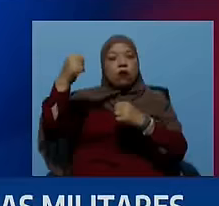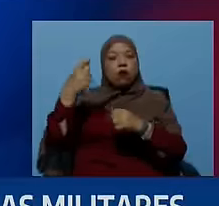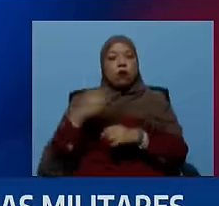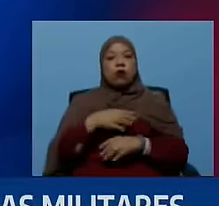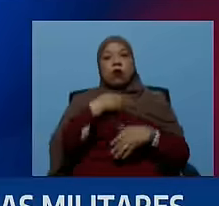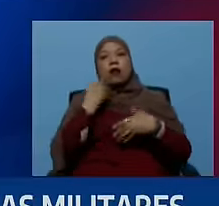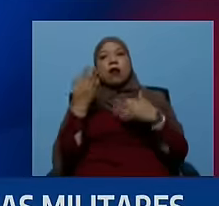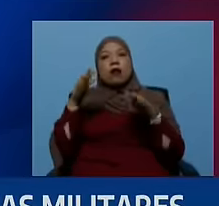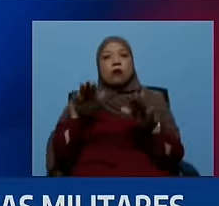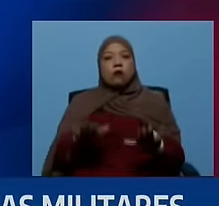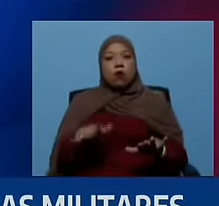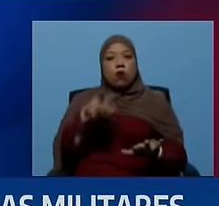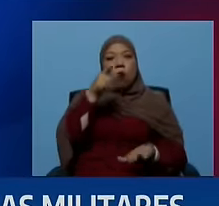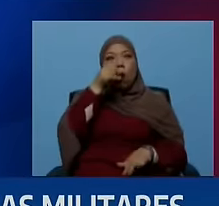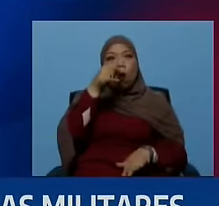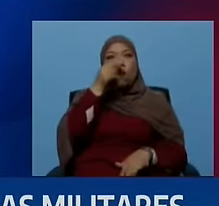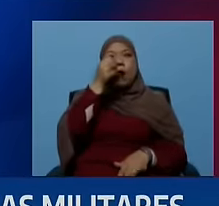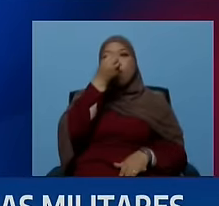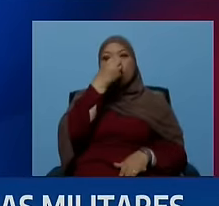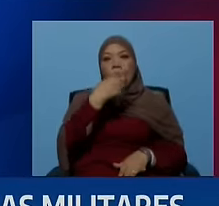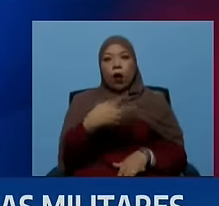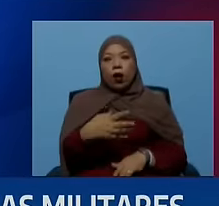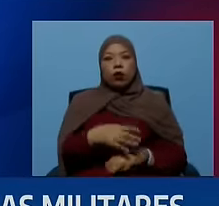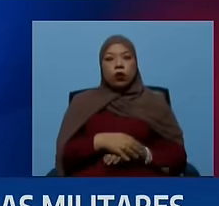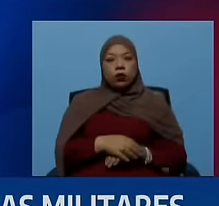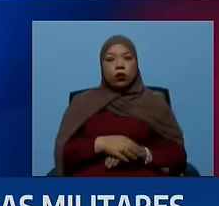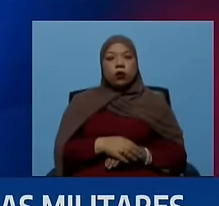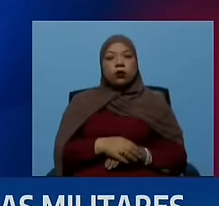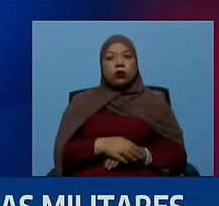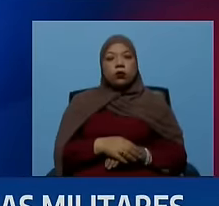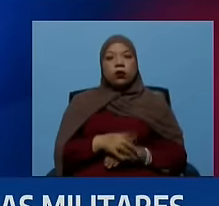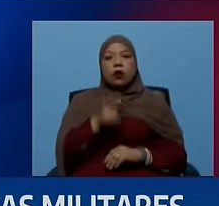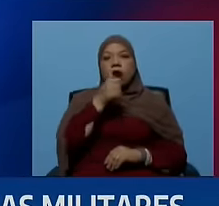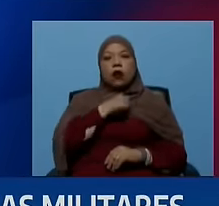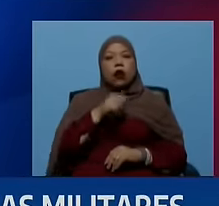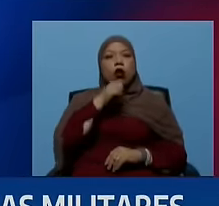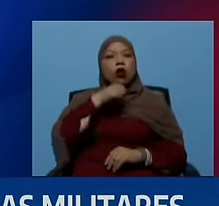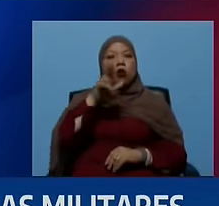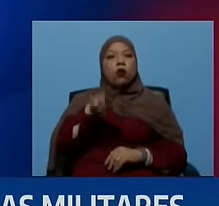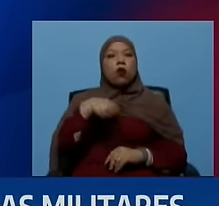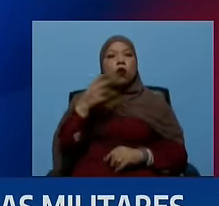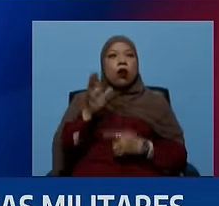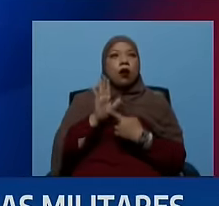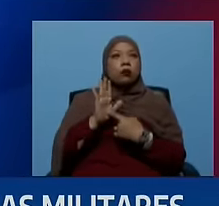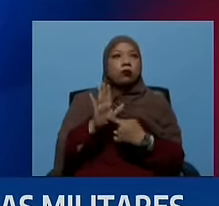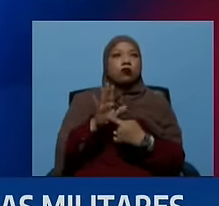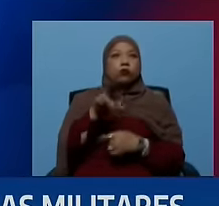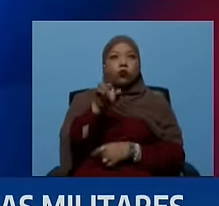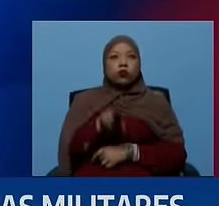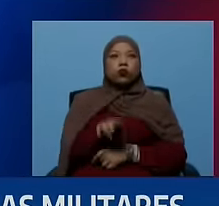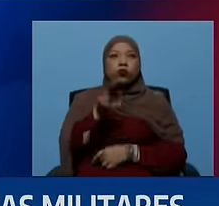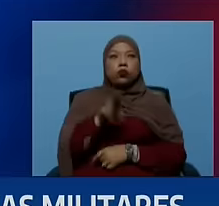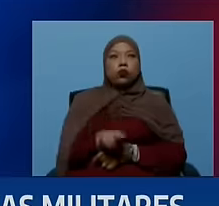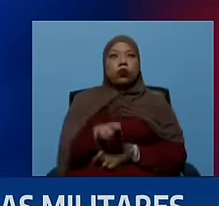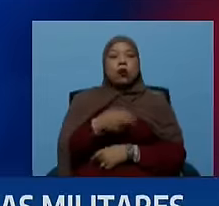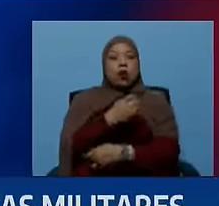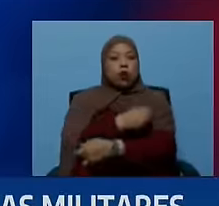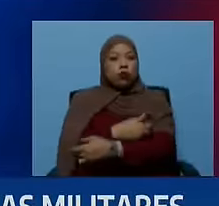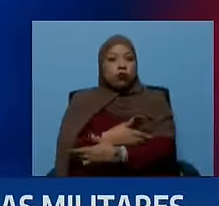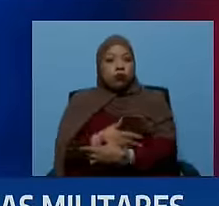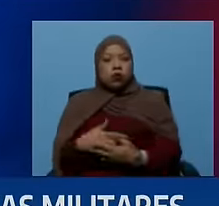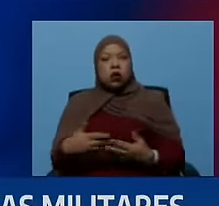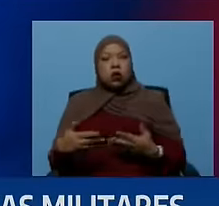mataron a un hombre noble que no se les rindió y que con su